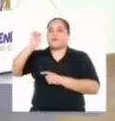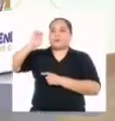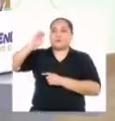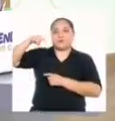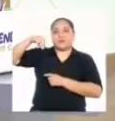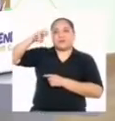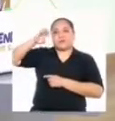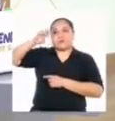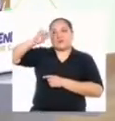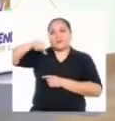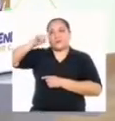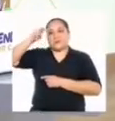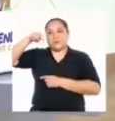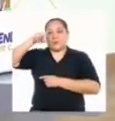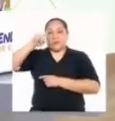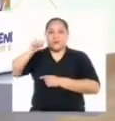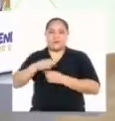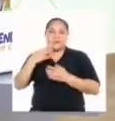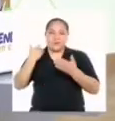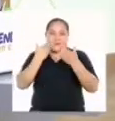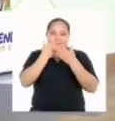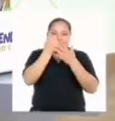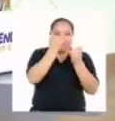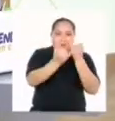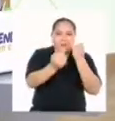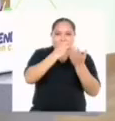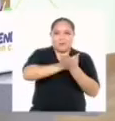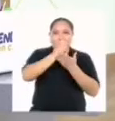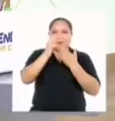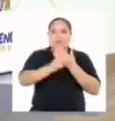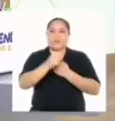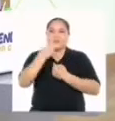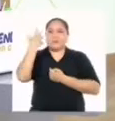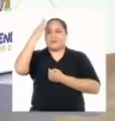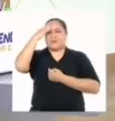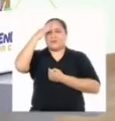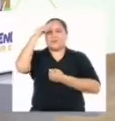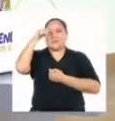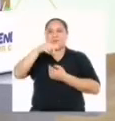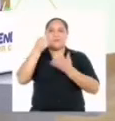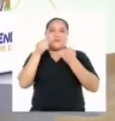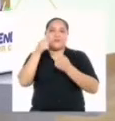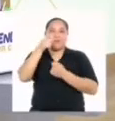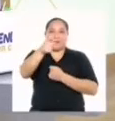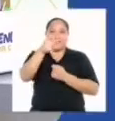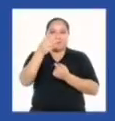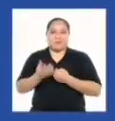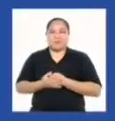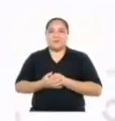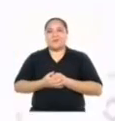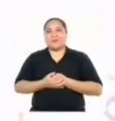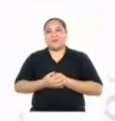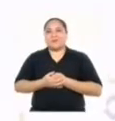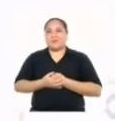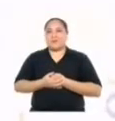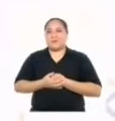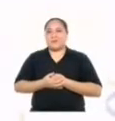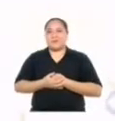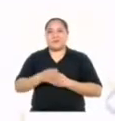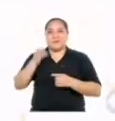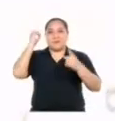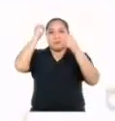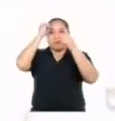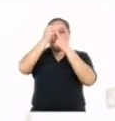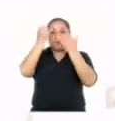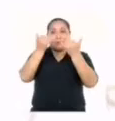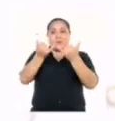geométricas. Ya estamos llegando a la parte final del programa. Y como siempre, el turno es de ustedes. El